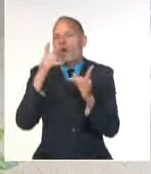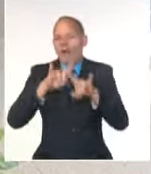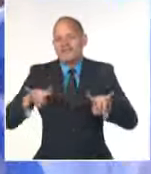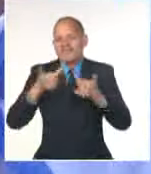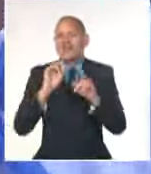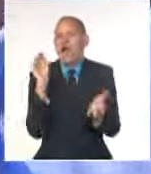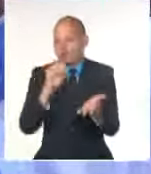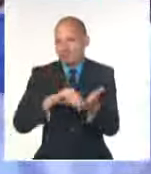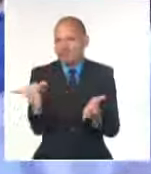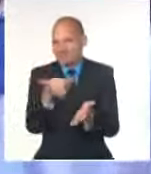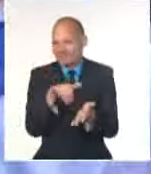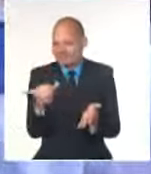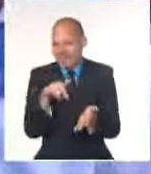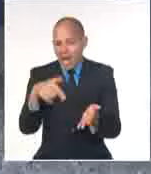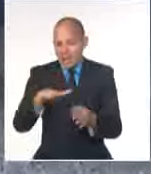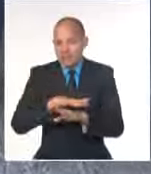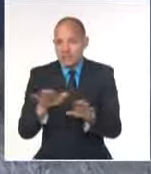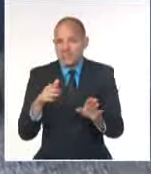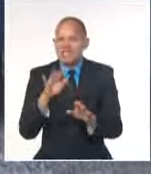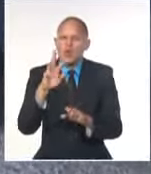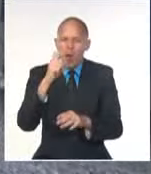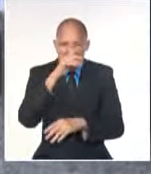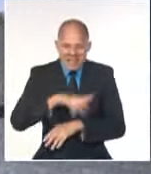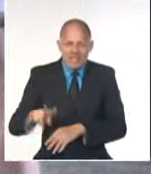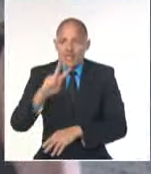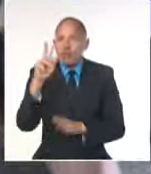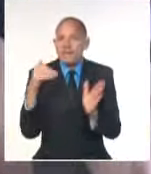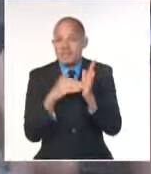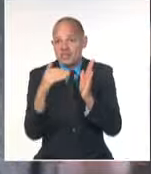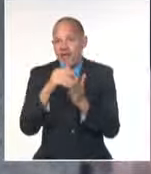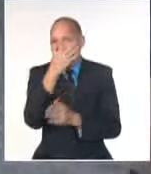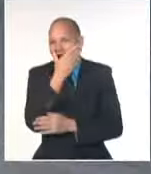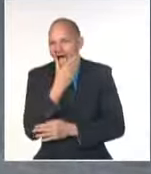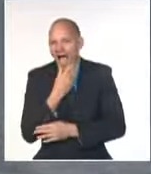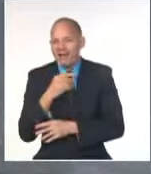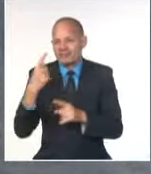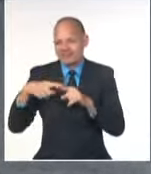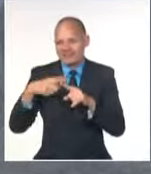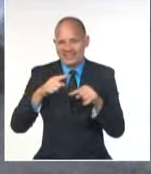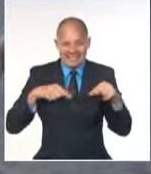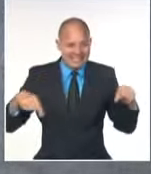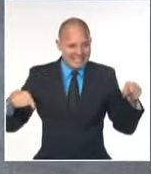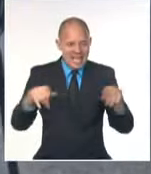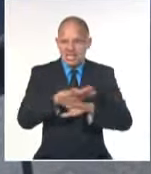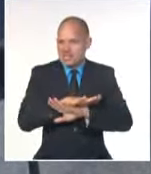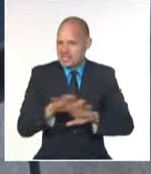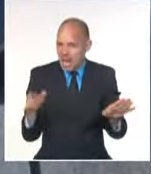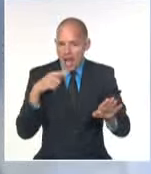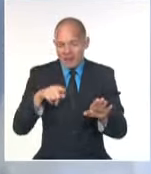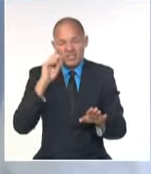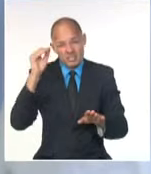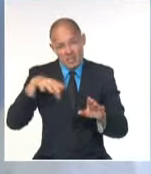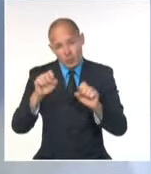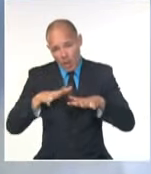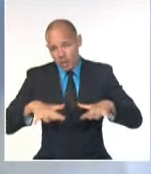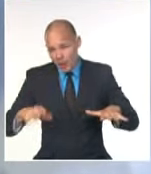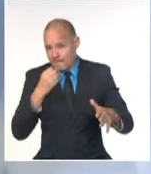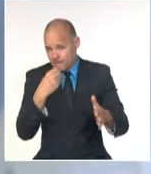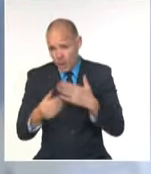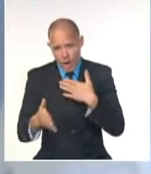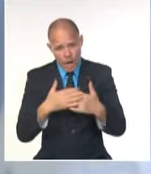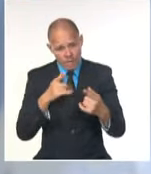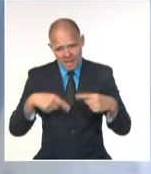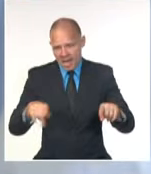universitaria. Cerca de 2 millones de niños, adolescentes y jóvenes cubanos, a los que a pesar de las limitaciones económicas del país, se